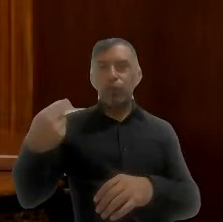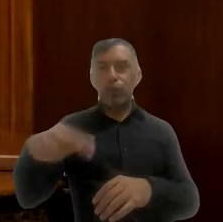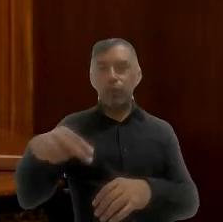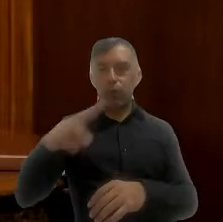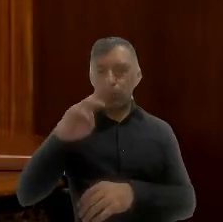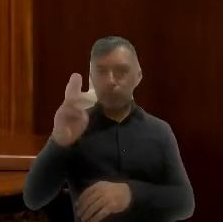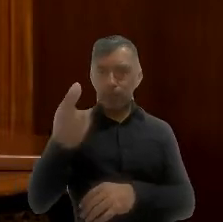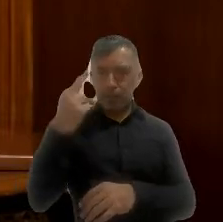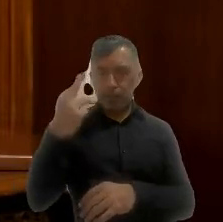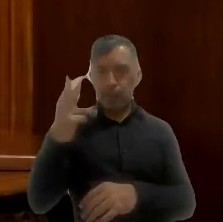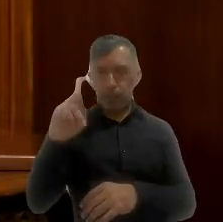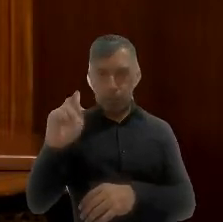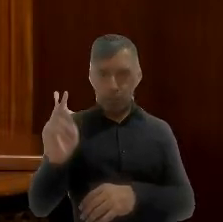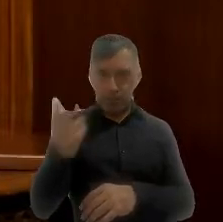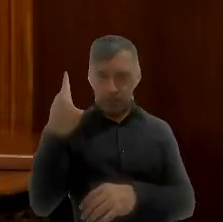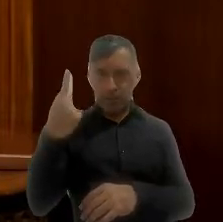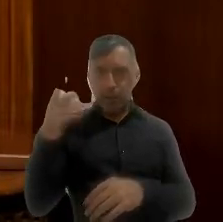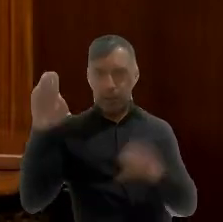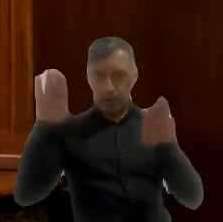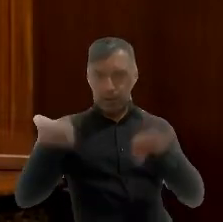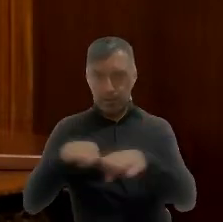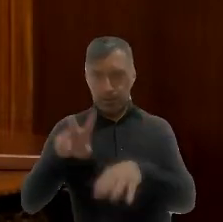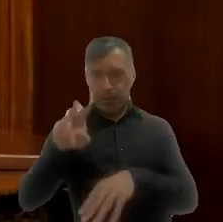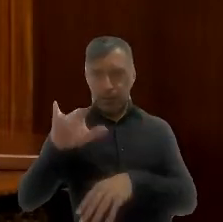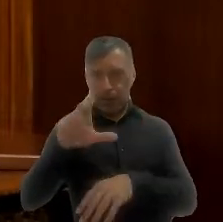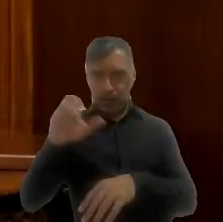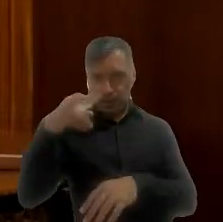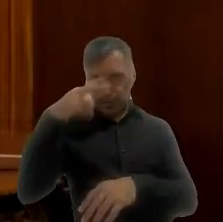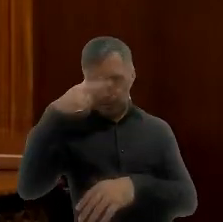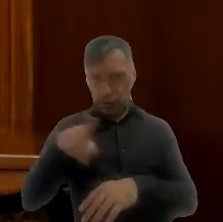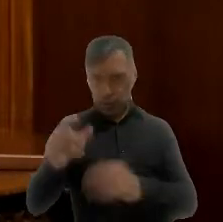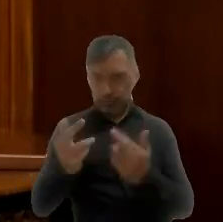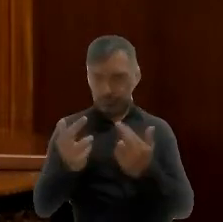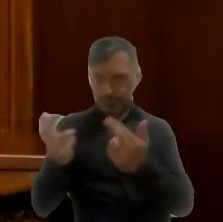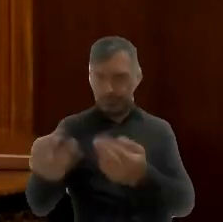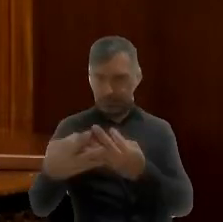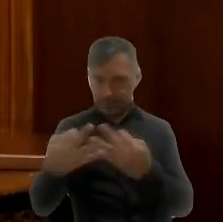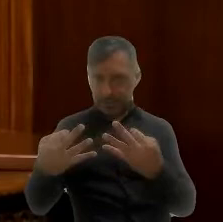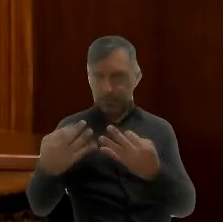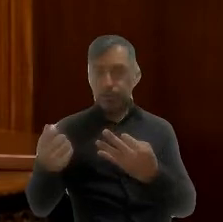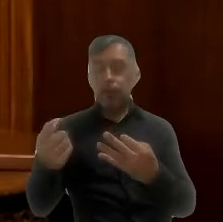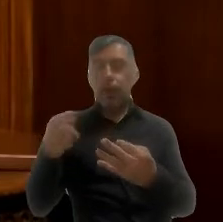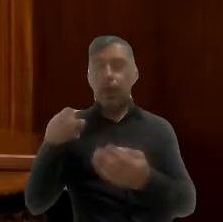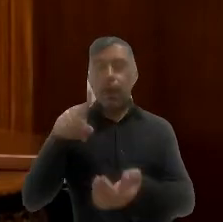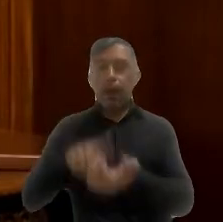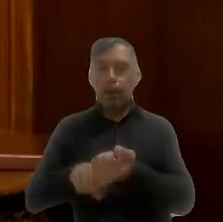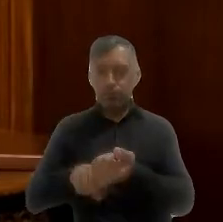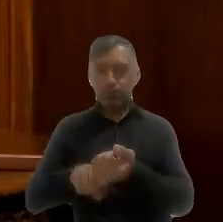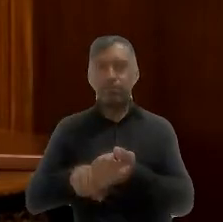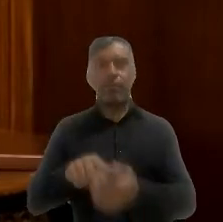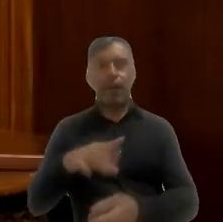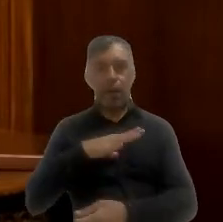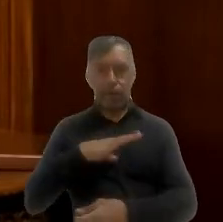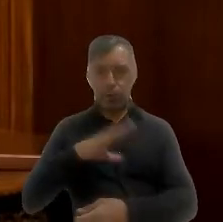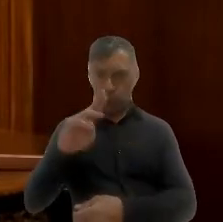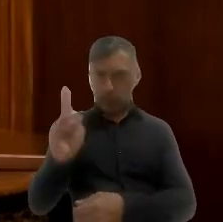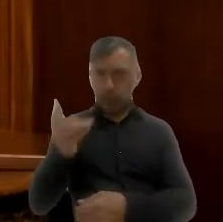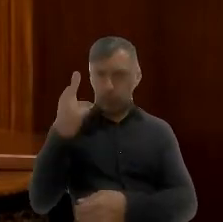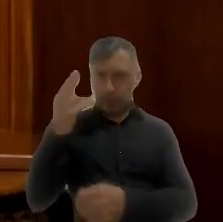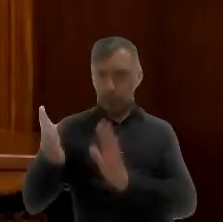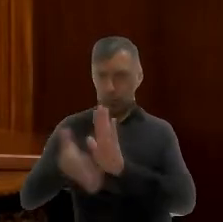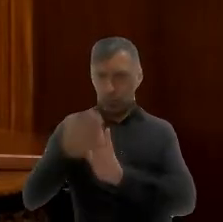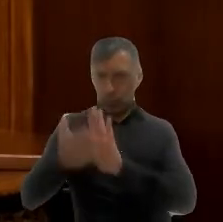México, en los cuales se encuentra construido y en funciones el plantel educativo, y que la